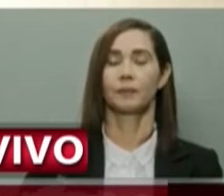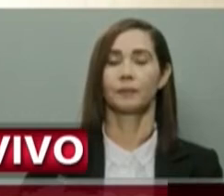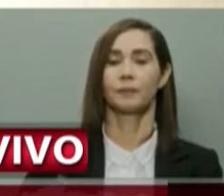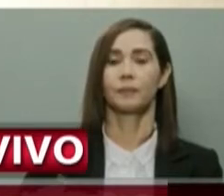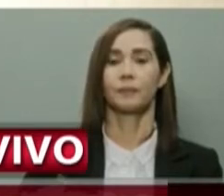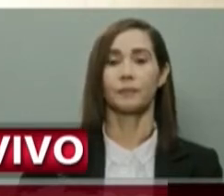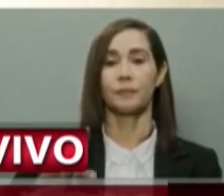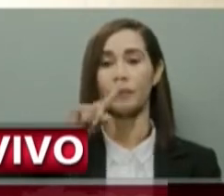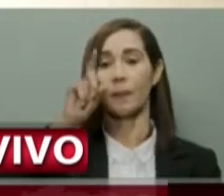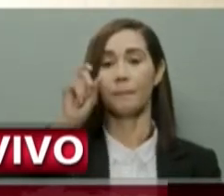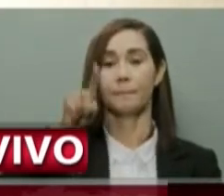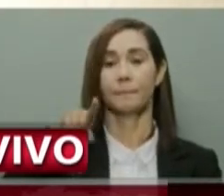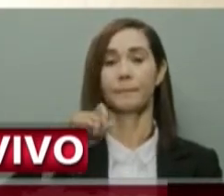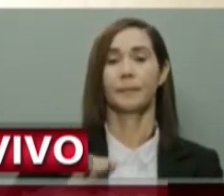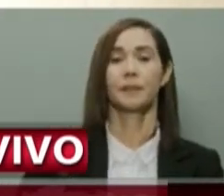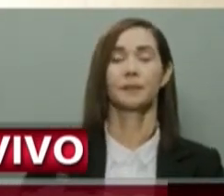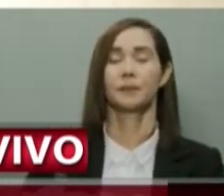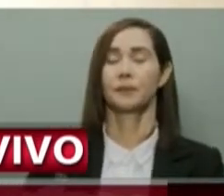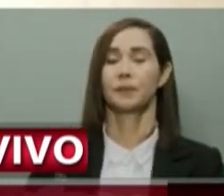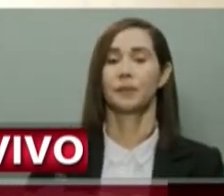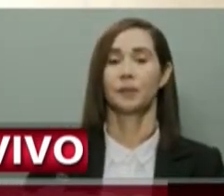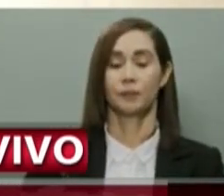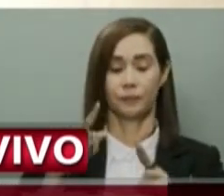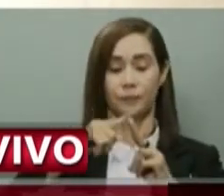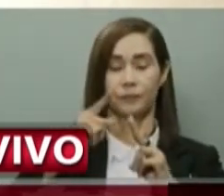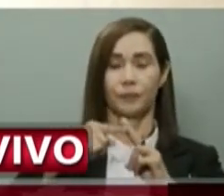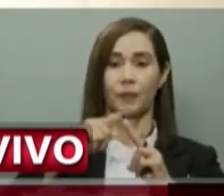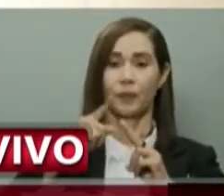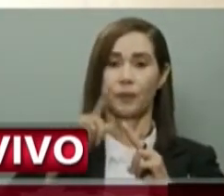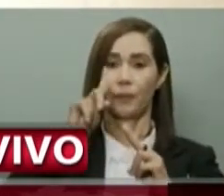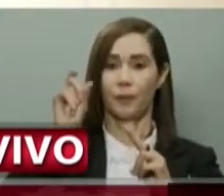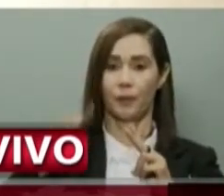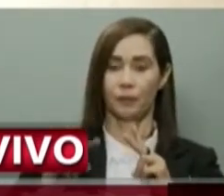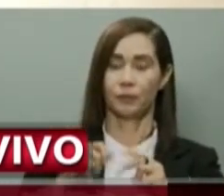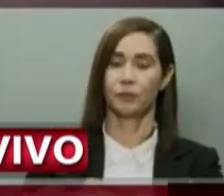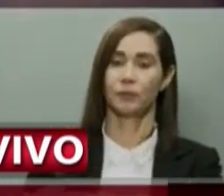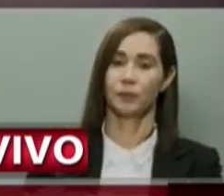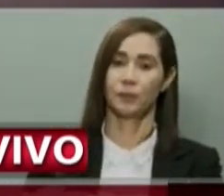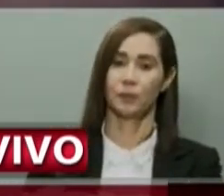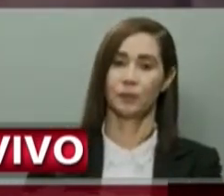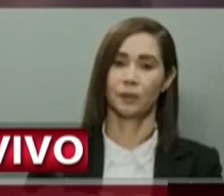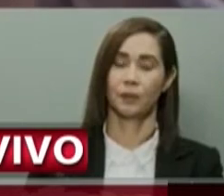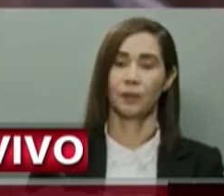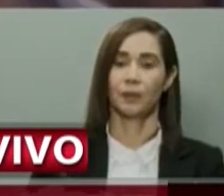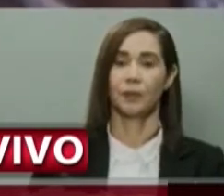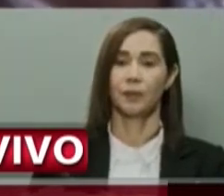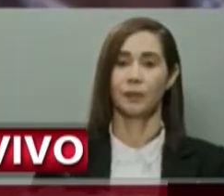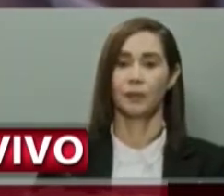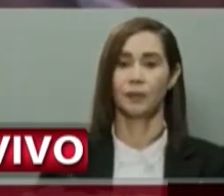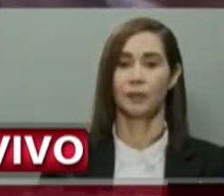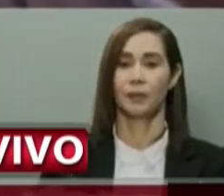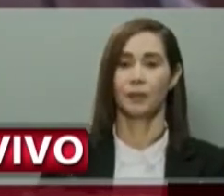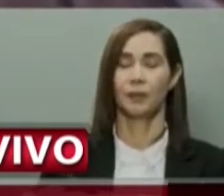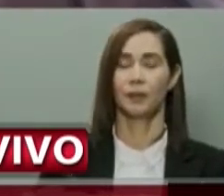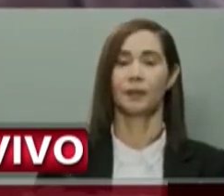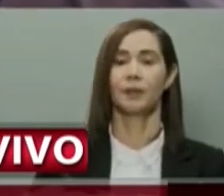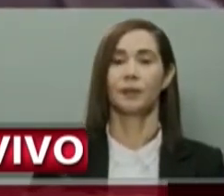Saludo, señor presidente. Dos preguntas. Me gustaría saber si... Eso es trampa, ¿eh?